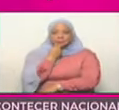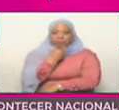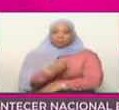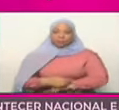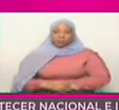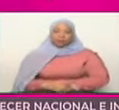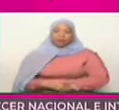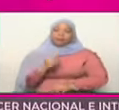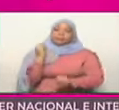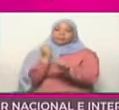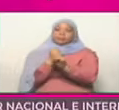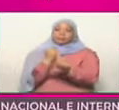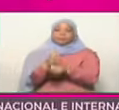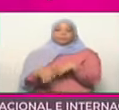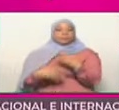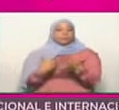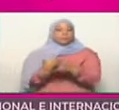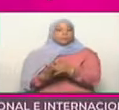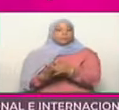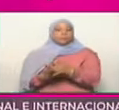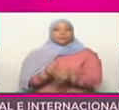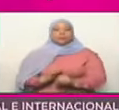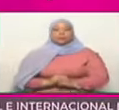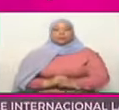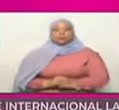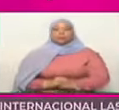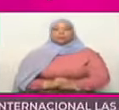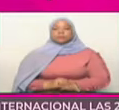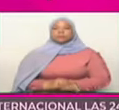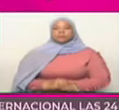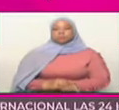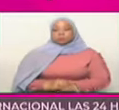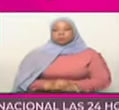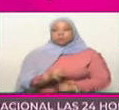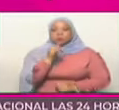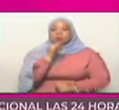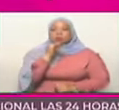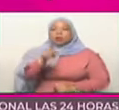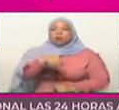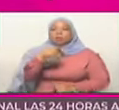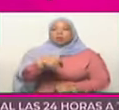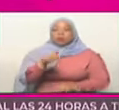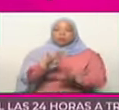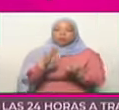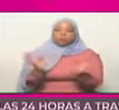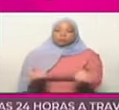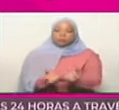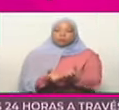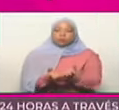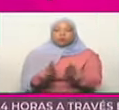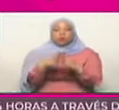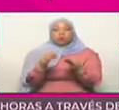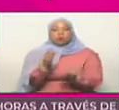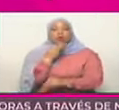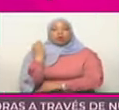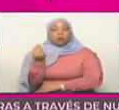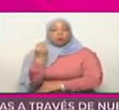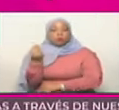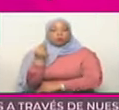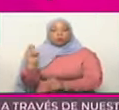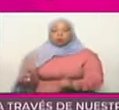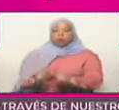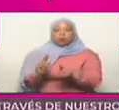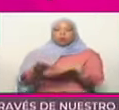las más grandes, pues. Bueno, quizás están más informadas de la política mundial, pero aquí toda la juventud que nos encontramos,